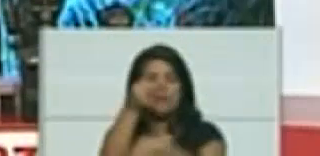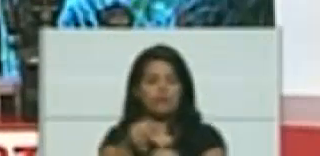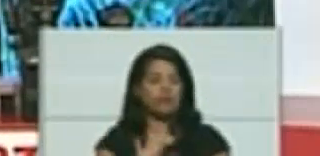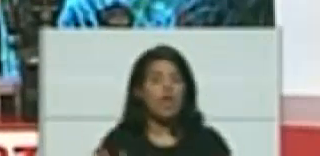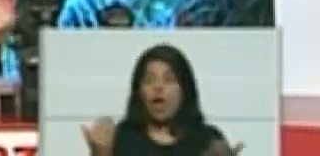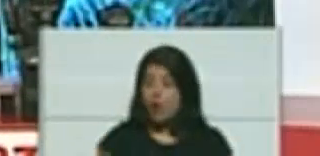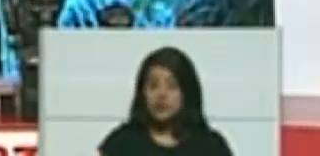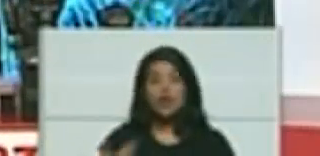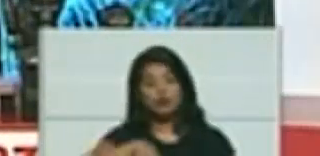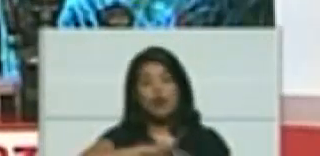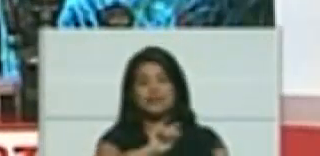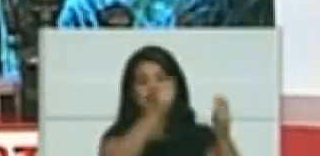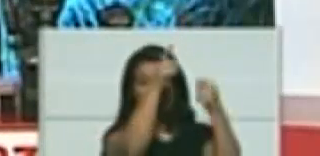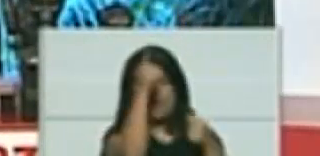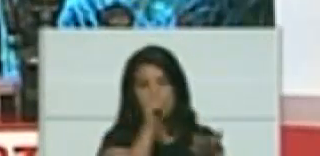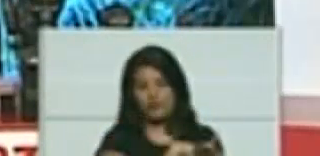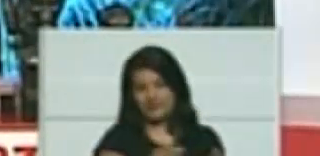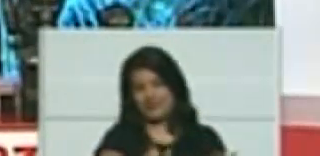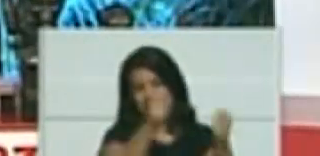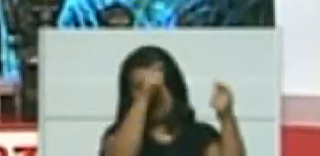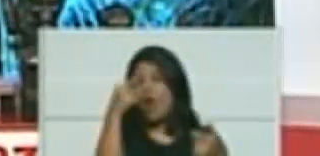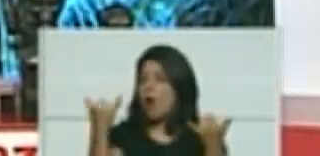masivas protestas y una constituyente en vez de elecciones.